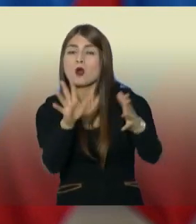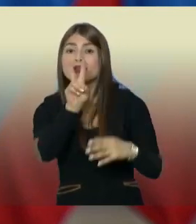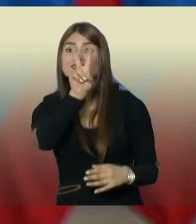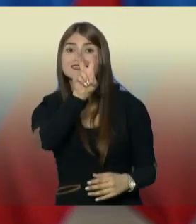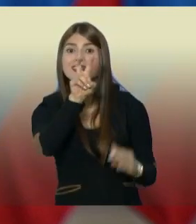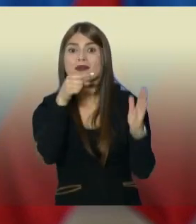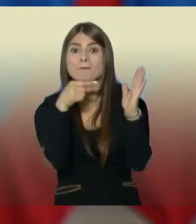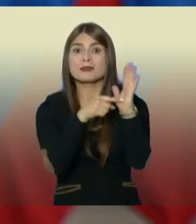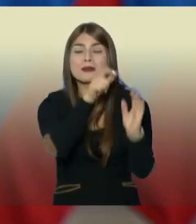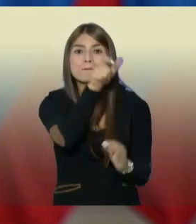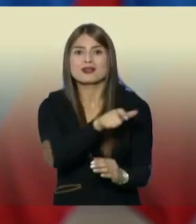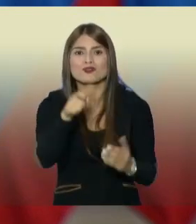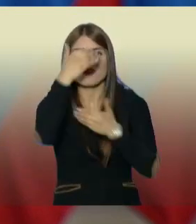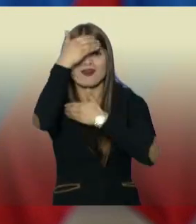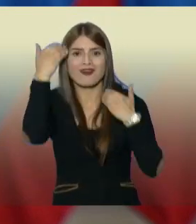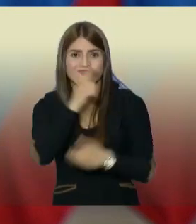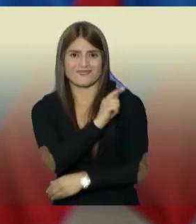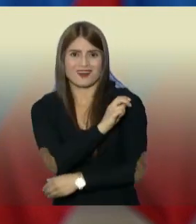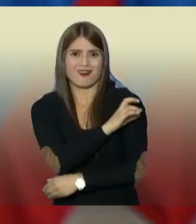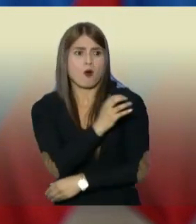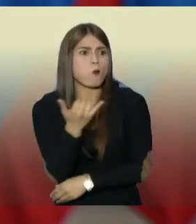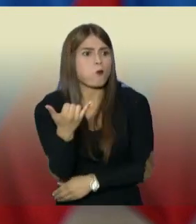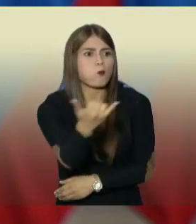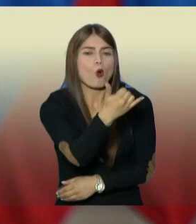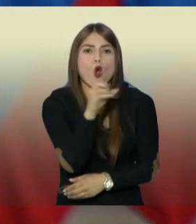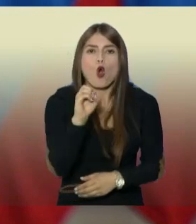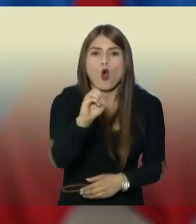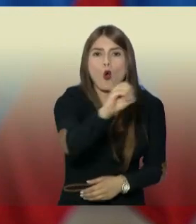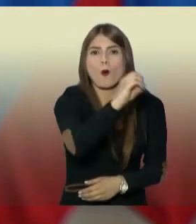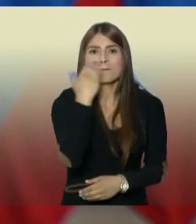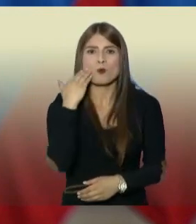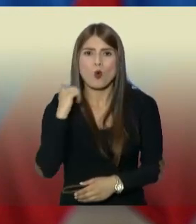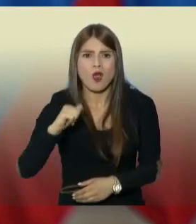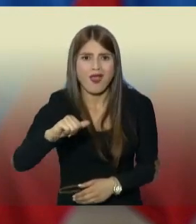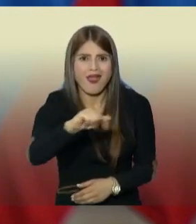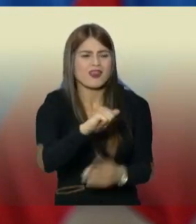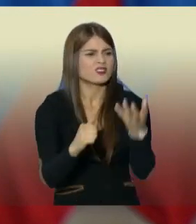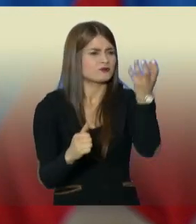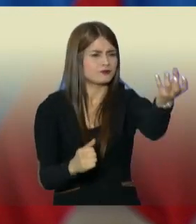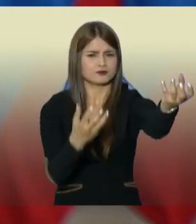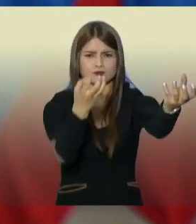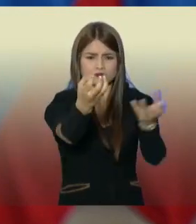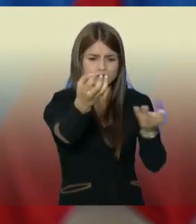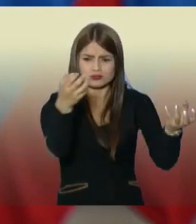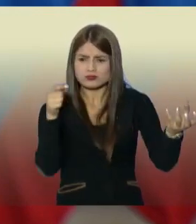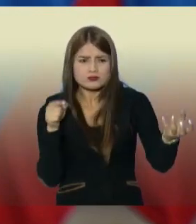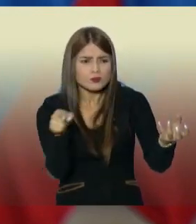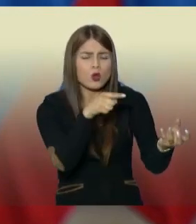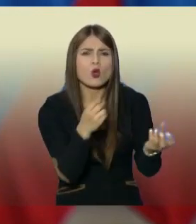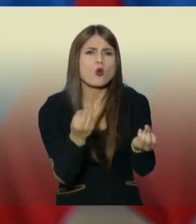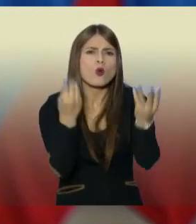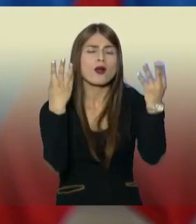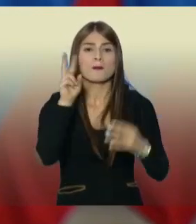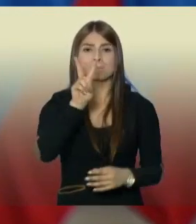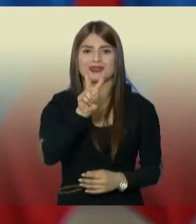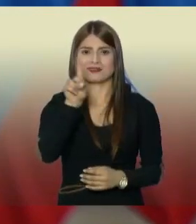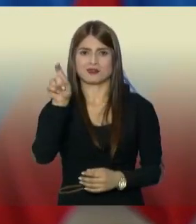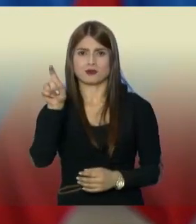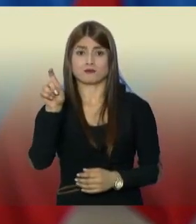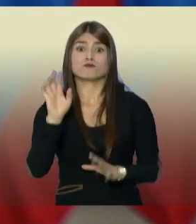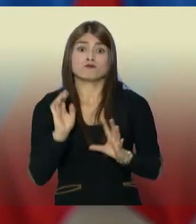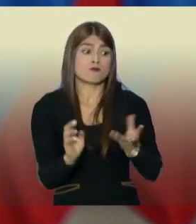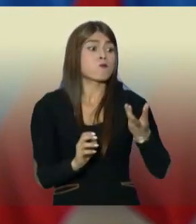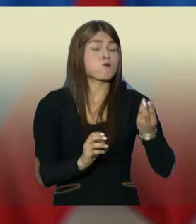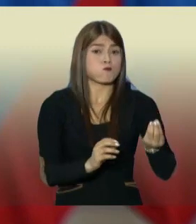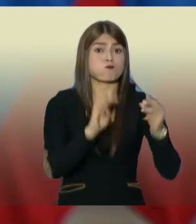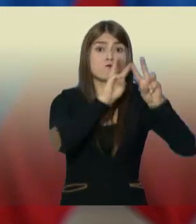FARC se ubicaron en 26 zonas con el acompañamiento de las Naciones Unidas y bajo la protección de nuestras